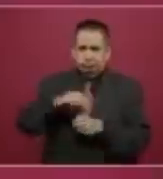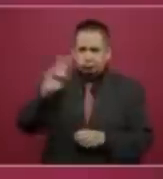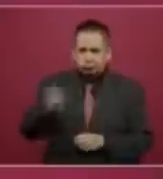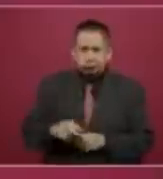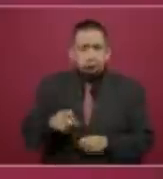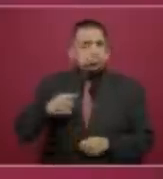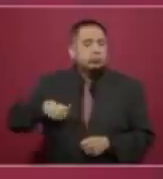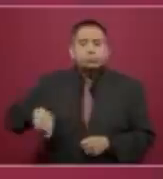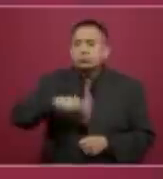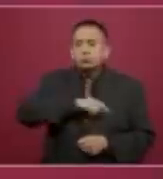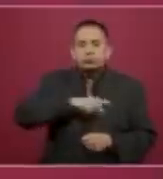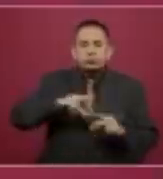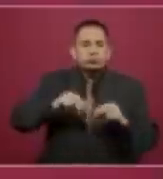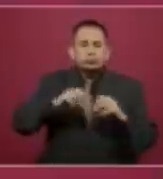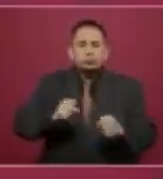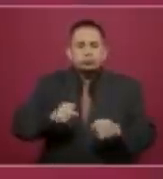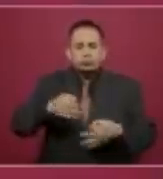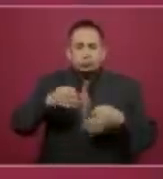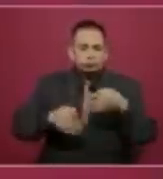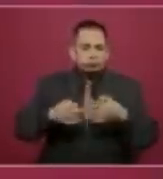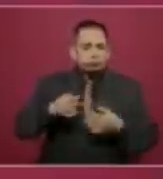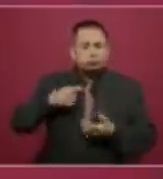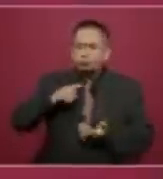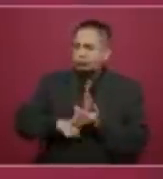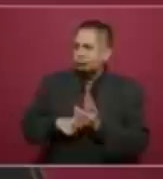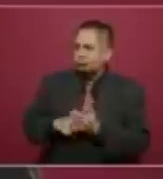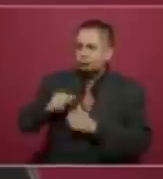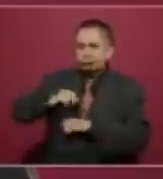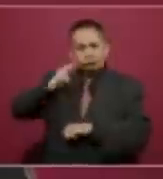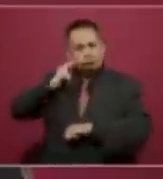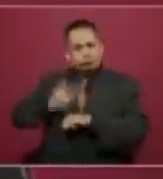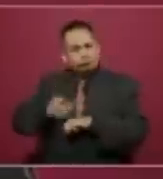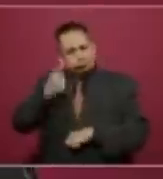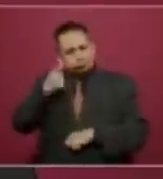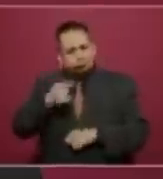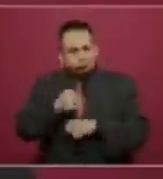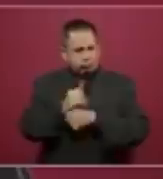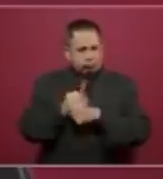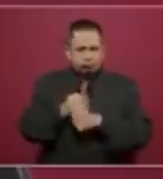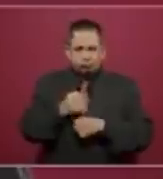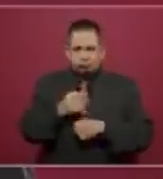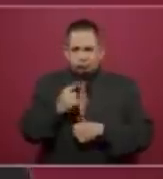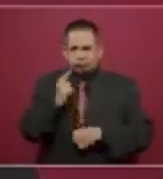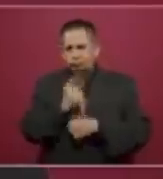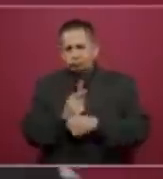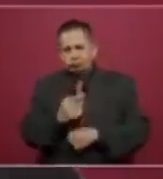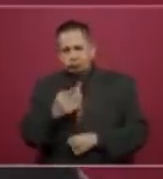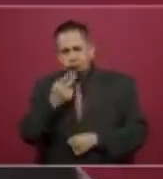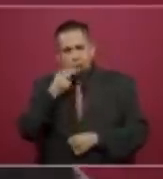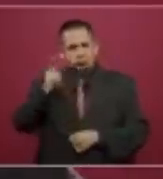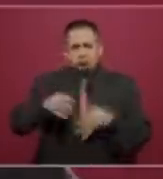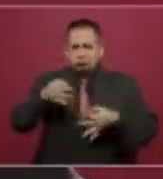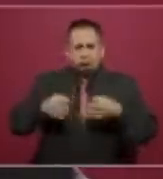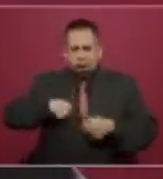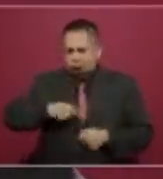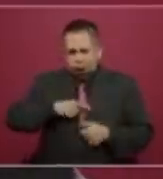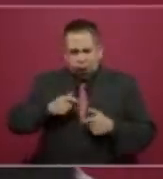somos nosotros instancias encargadas de atender lo judicial.